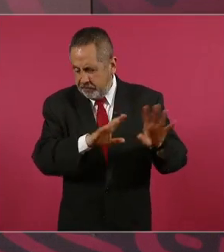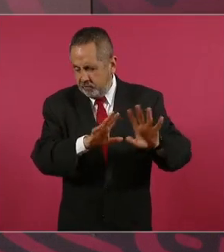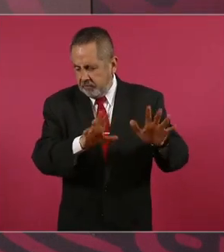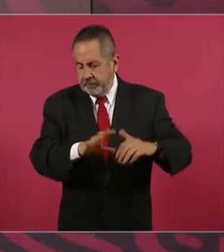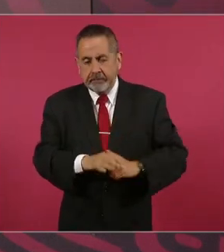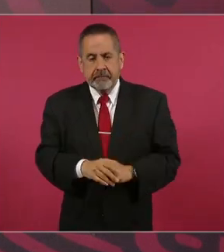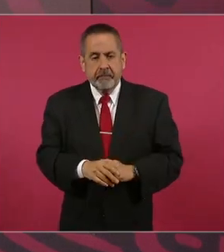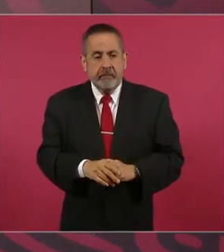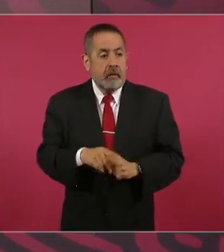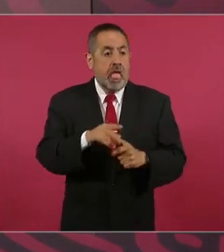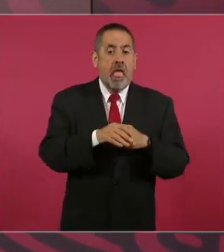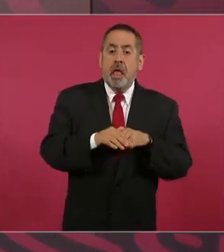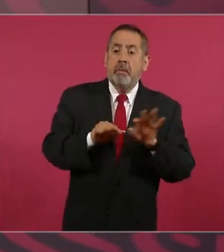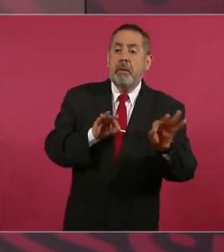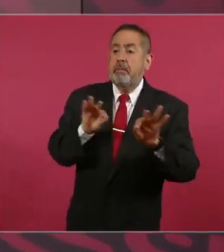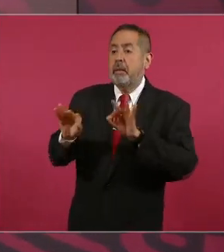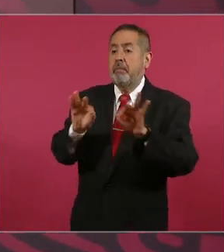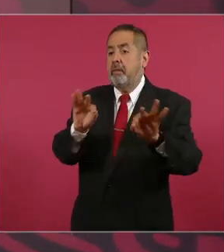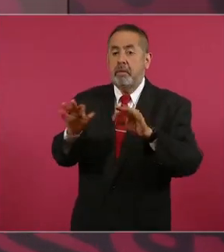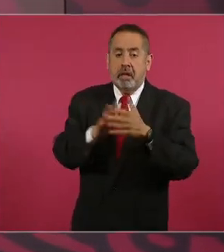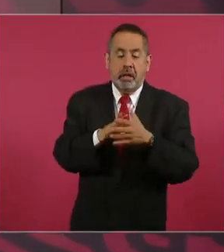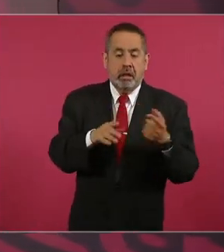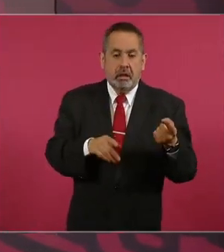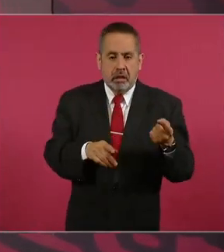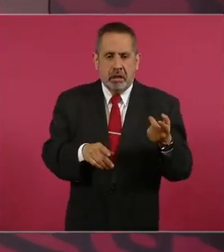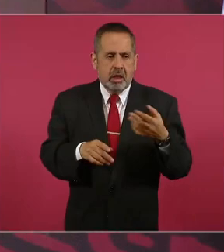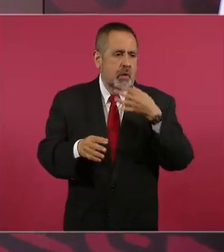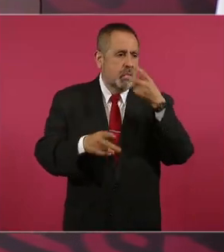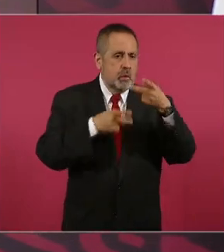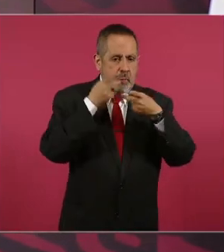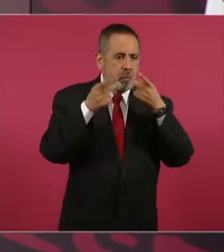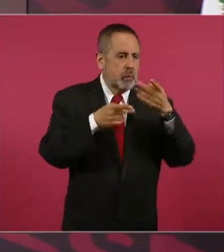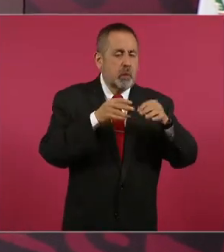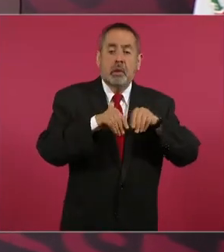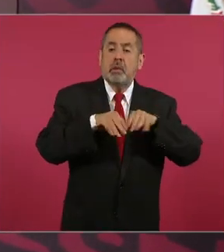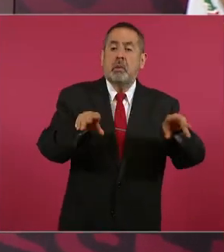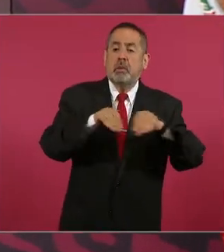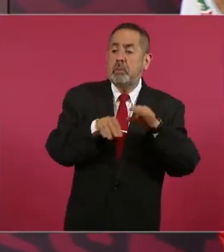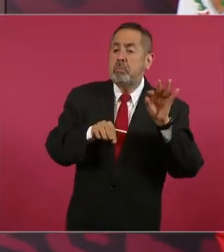que confunde, desde luego, con los medios de información.